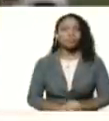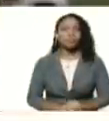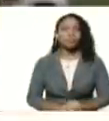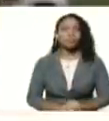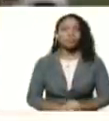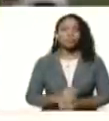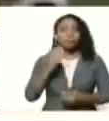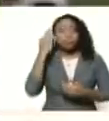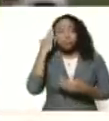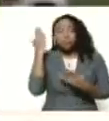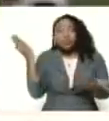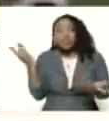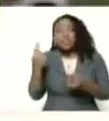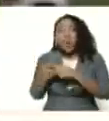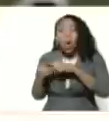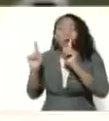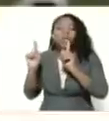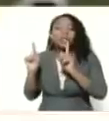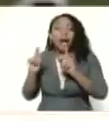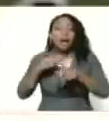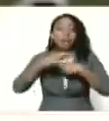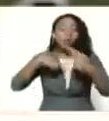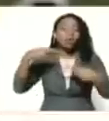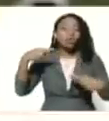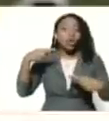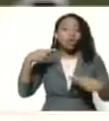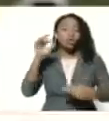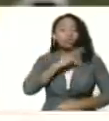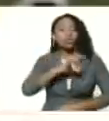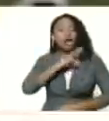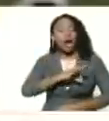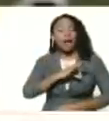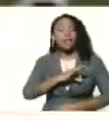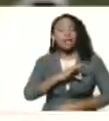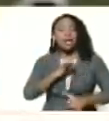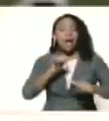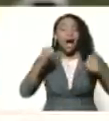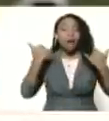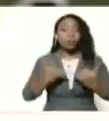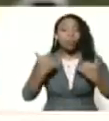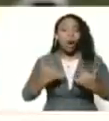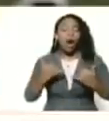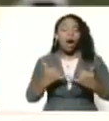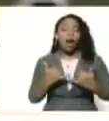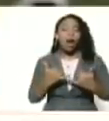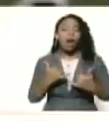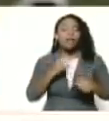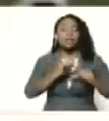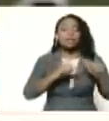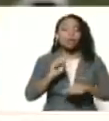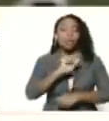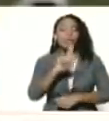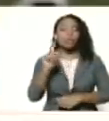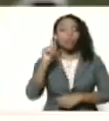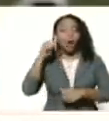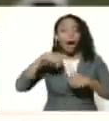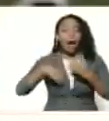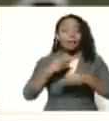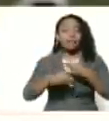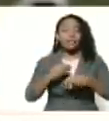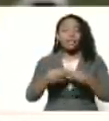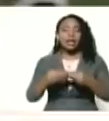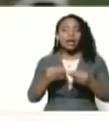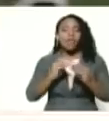No sé si otras revoluciones socialistas en el siglo XX o en el siglo XXI han hecho definiciones de